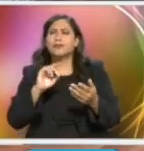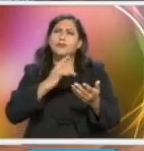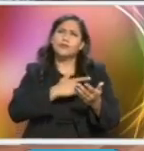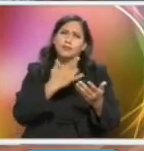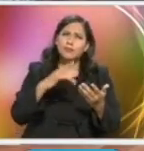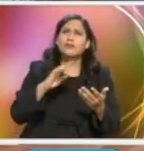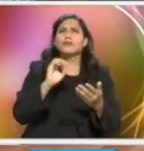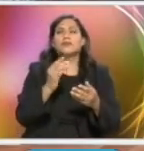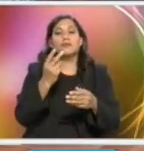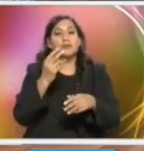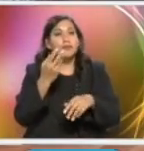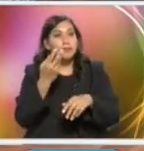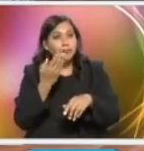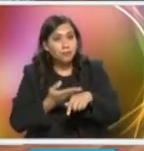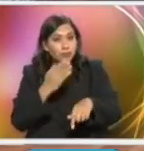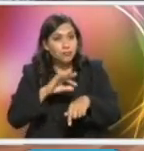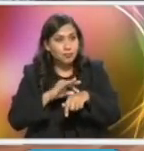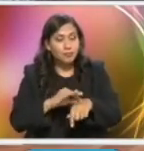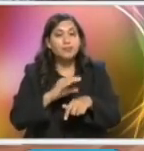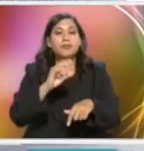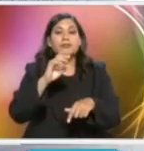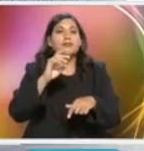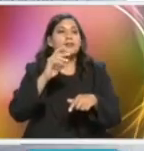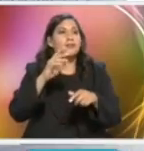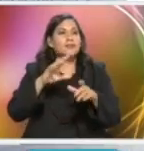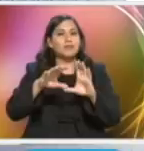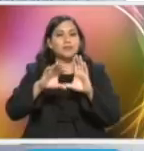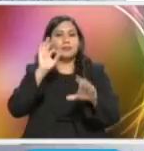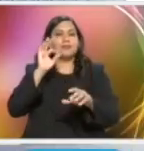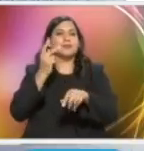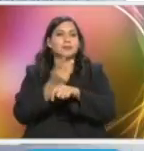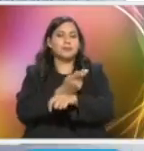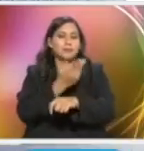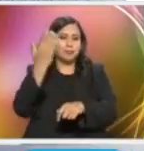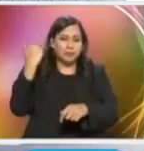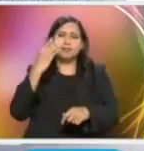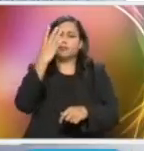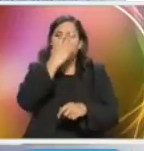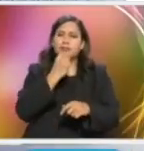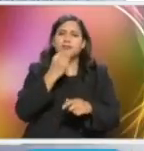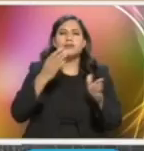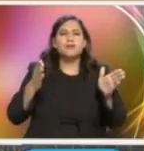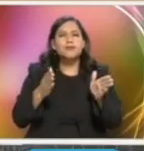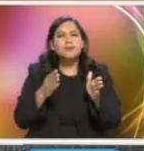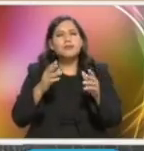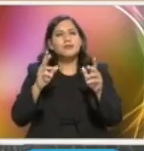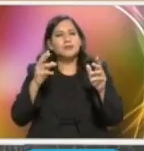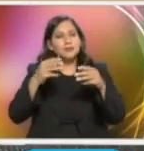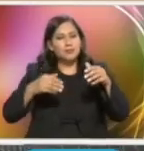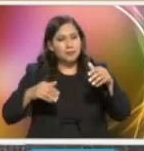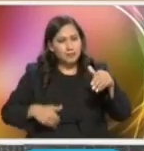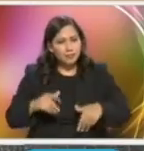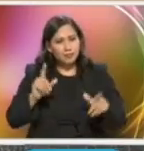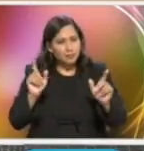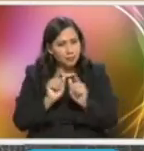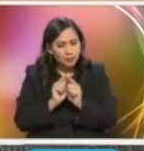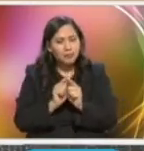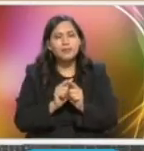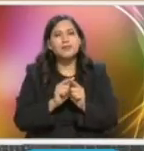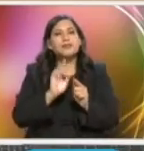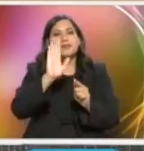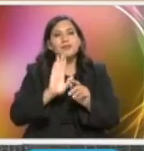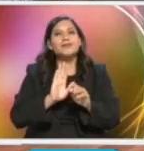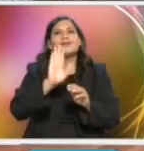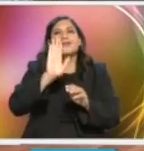o muy reales hasta del pasado, ¿no? Entonces es padrísimo hacer microteatro, vivir microteatro es toda una montaña rusa de emociones,